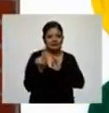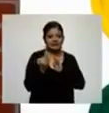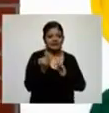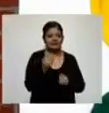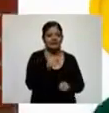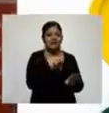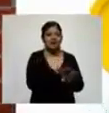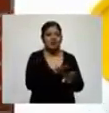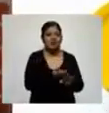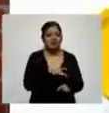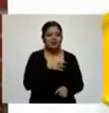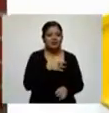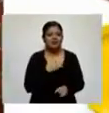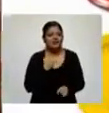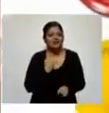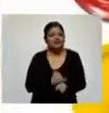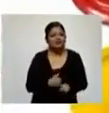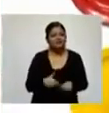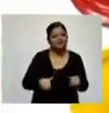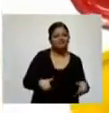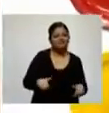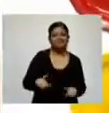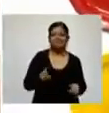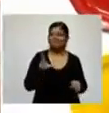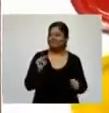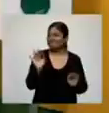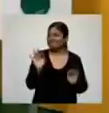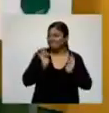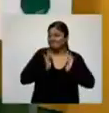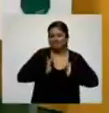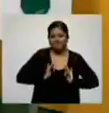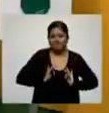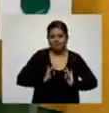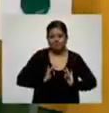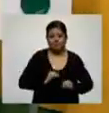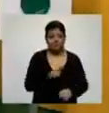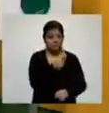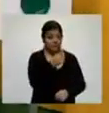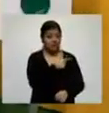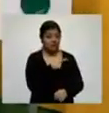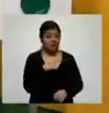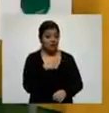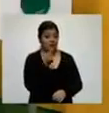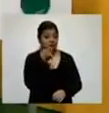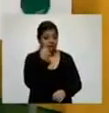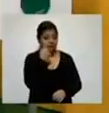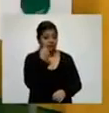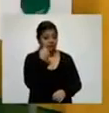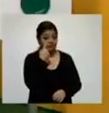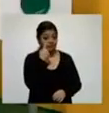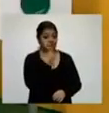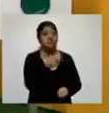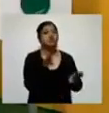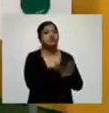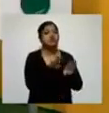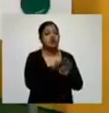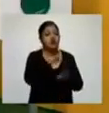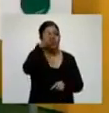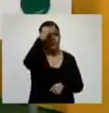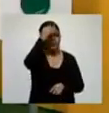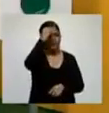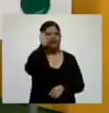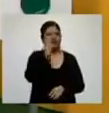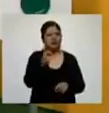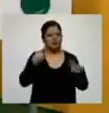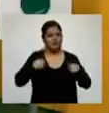hacen sentir incómoda o incómodo. Mucho ojo, ¿eh? Y para aprender a cuidarnos de